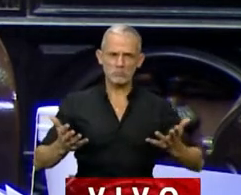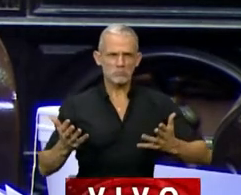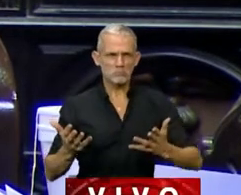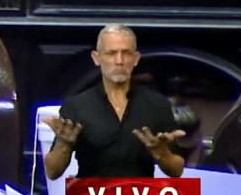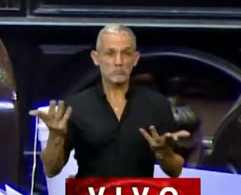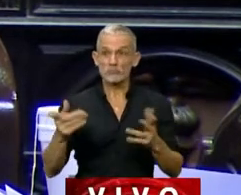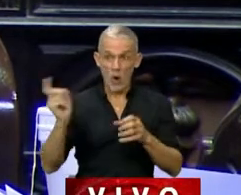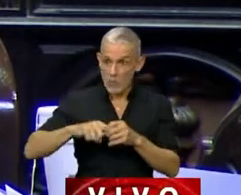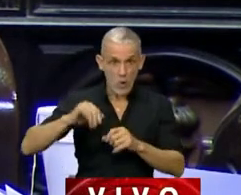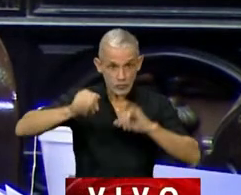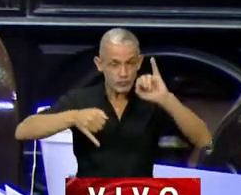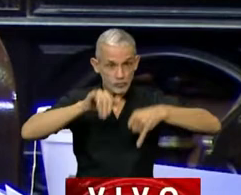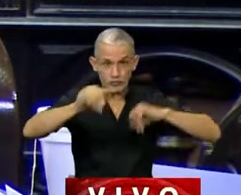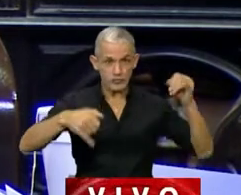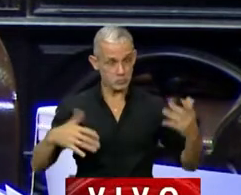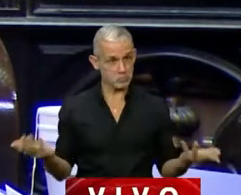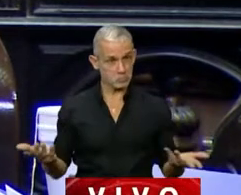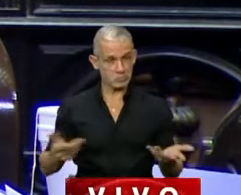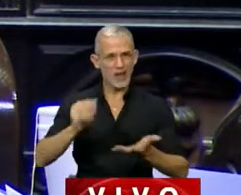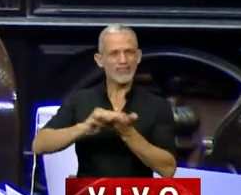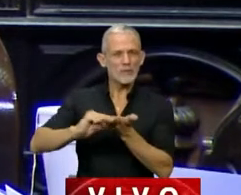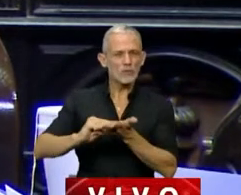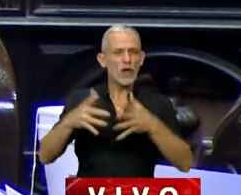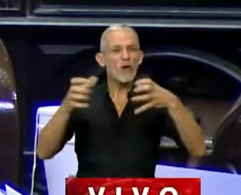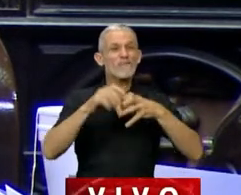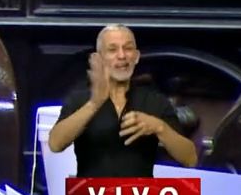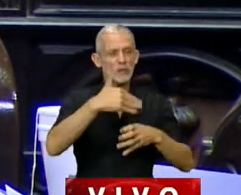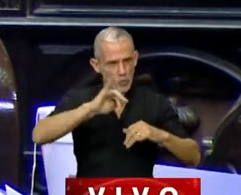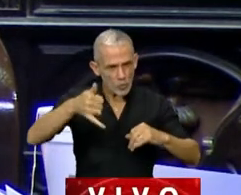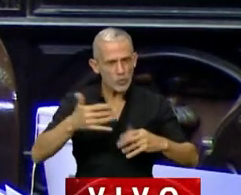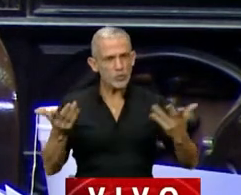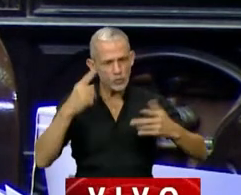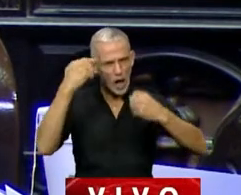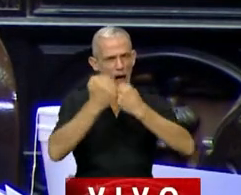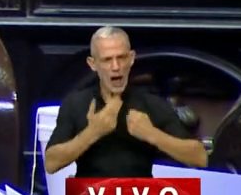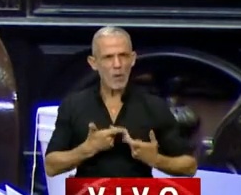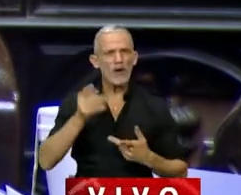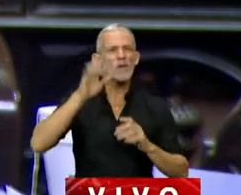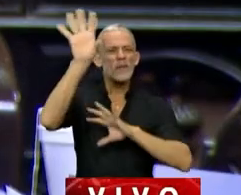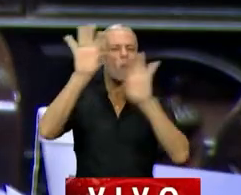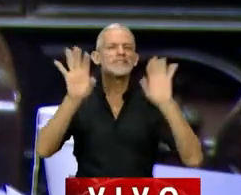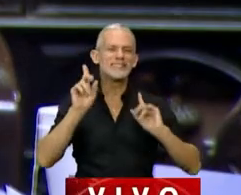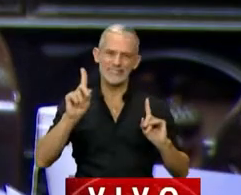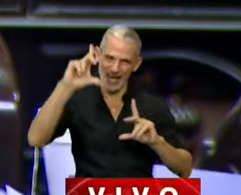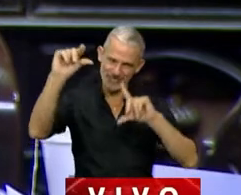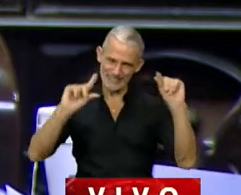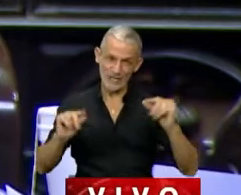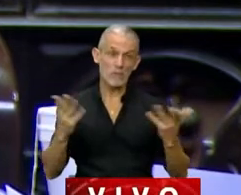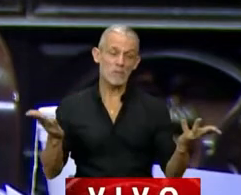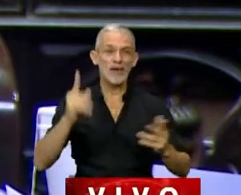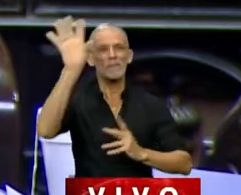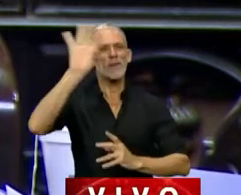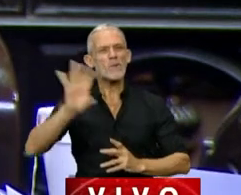muchísimas adhesiones, incluso de diputados del Frente de Todos provenientes del interior. Porque en